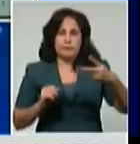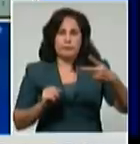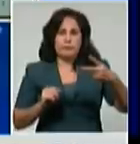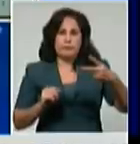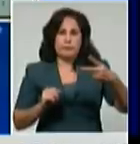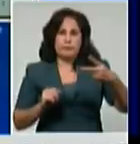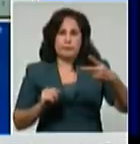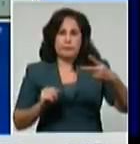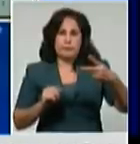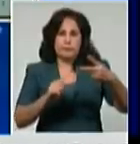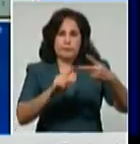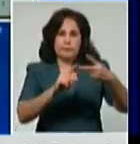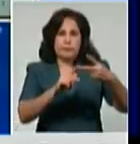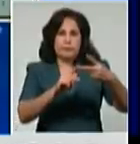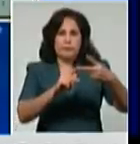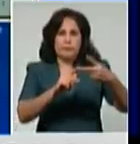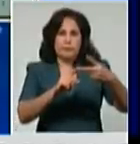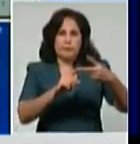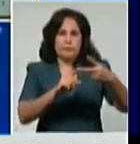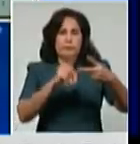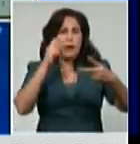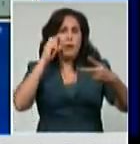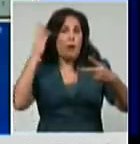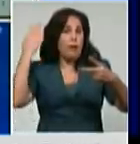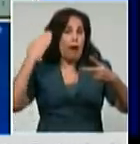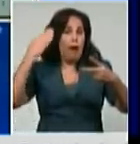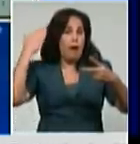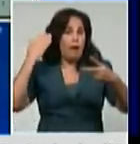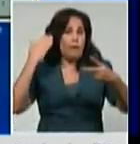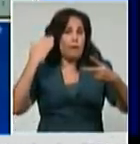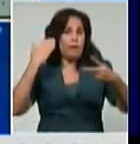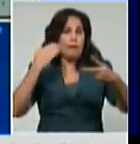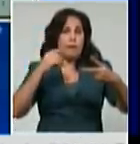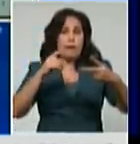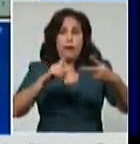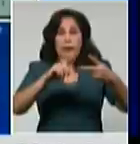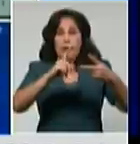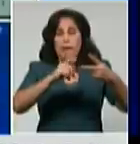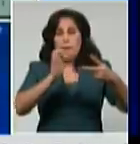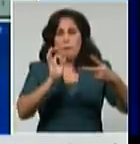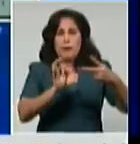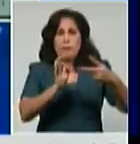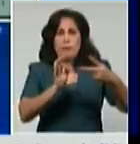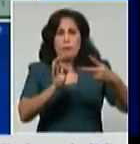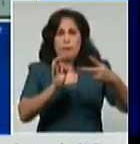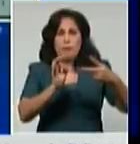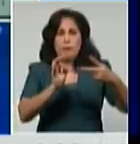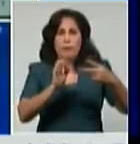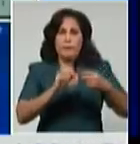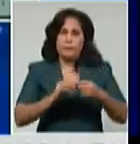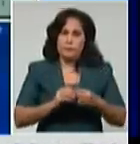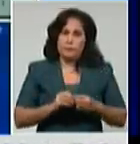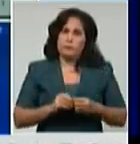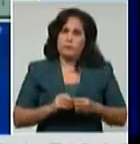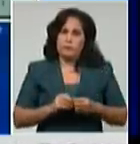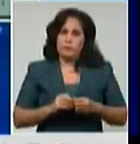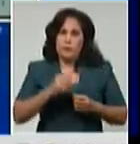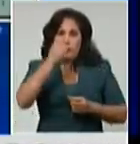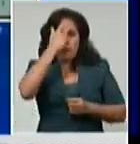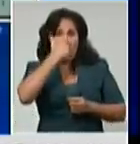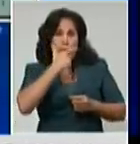parte anterior, que era de 40, perdónenme, la tasa que yo dije no era de Pinar, era de Ciego de Ávila.